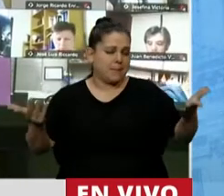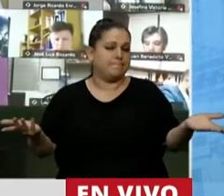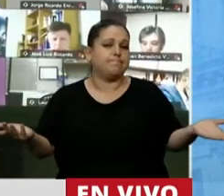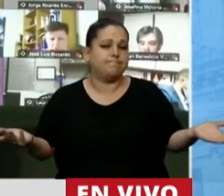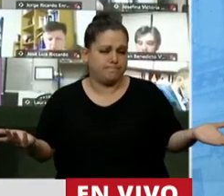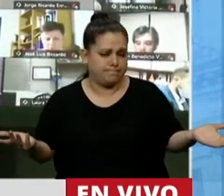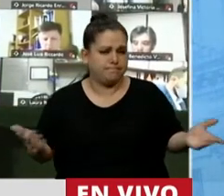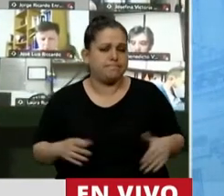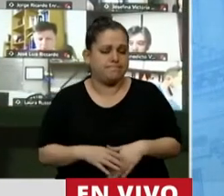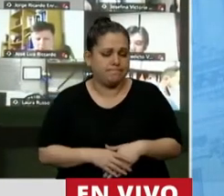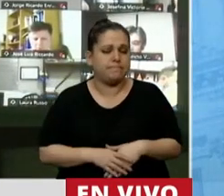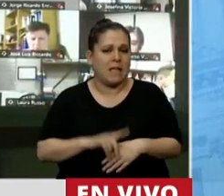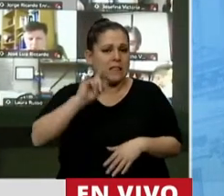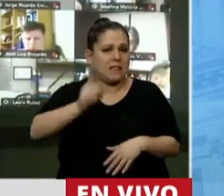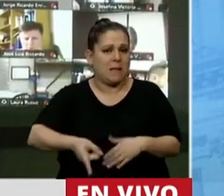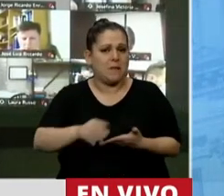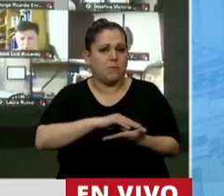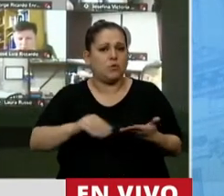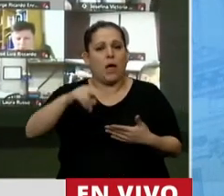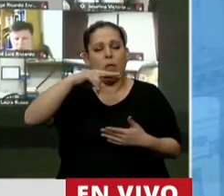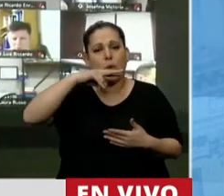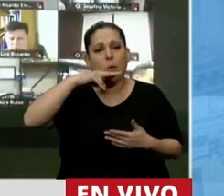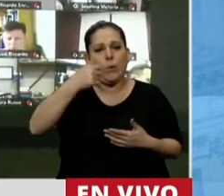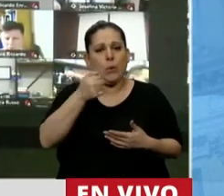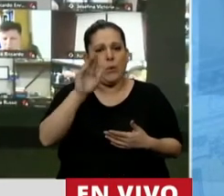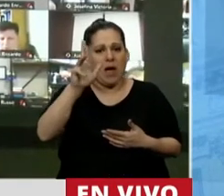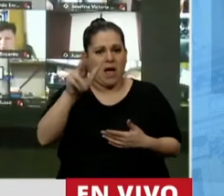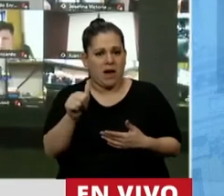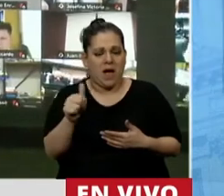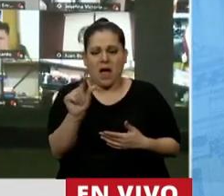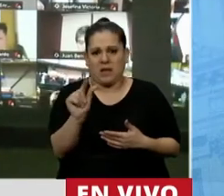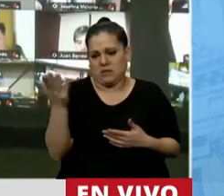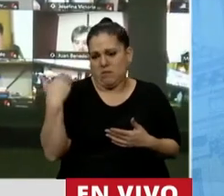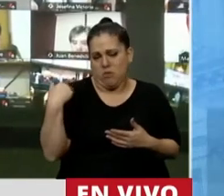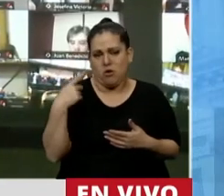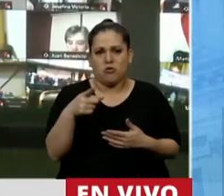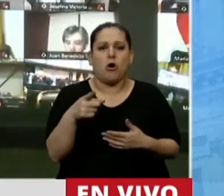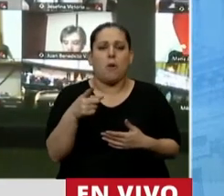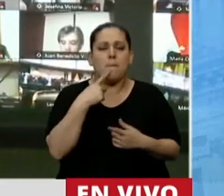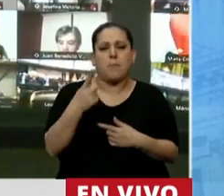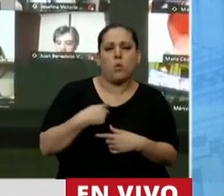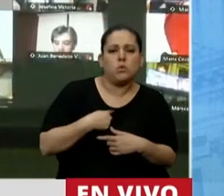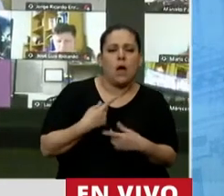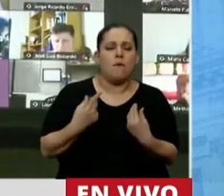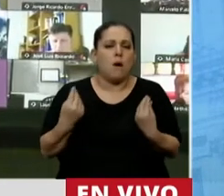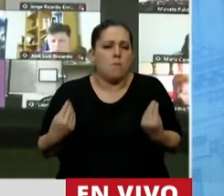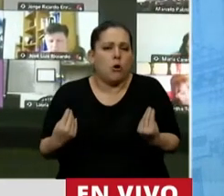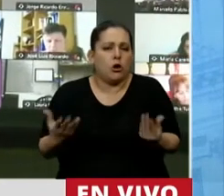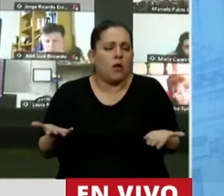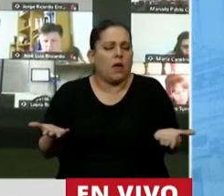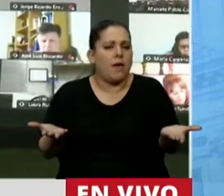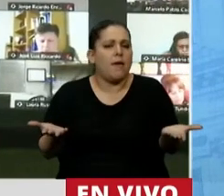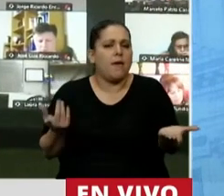Acompañamos, entre otras cosas, un pedido del diputado Jorge Vara, que tiempo hace semanas preguntaba por qué,